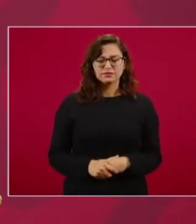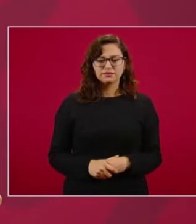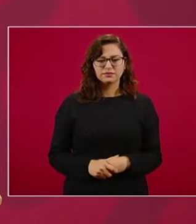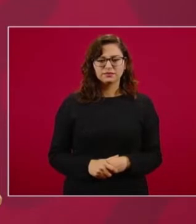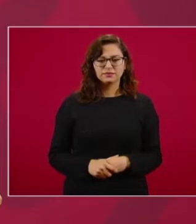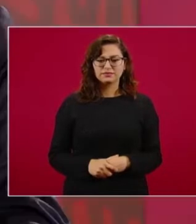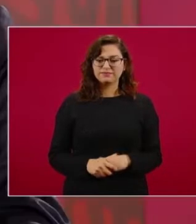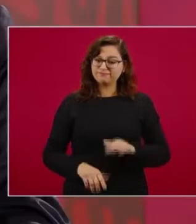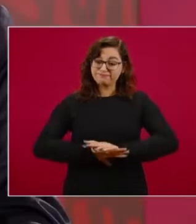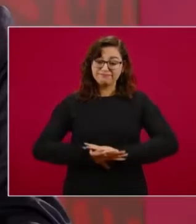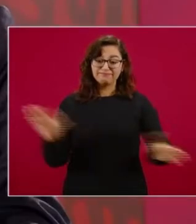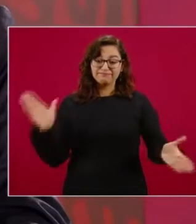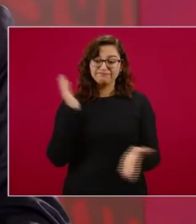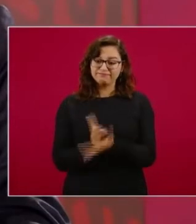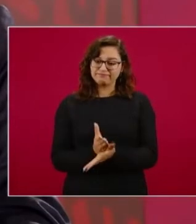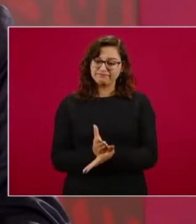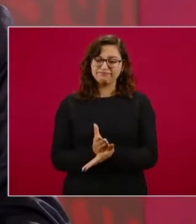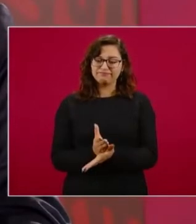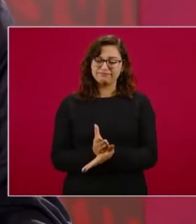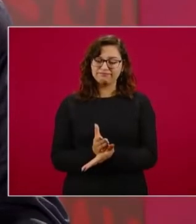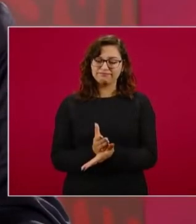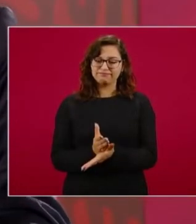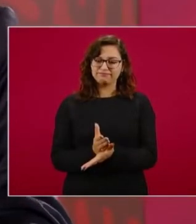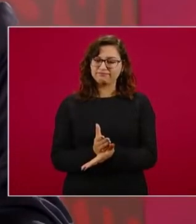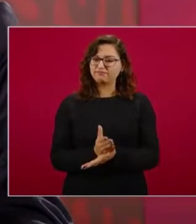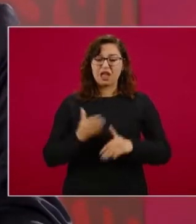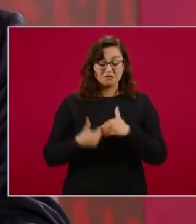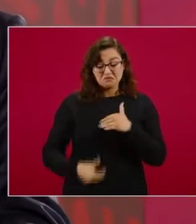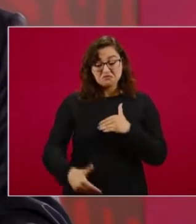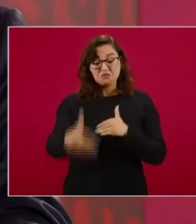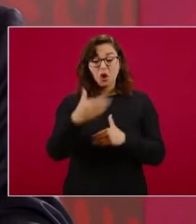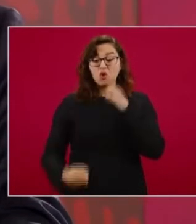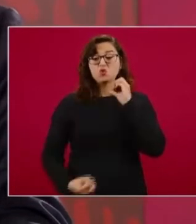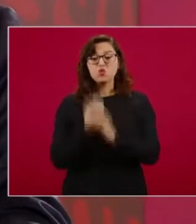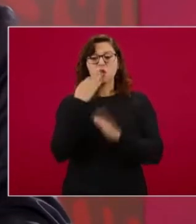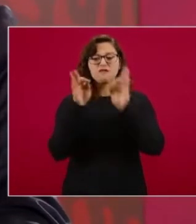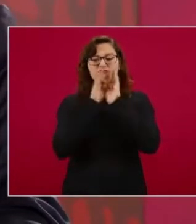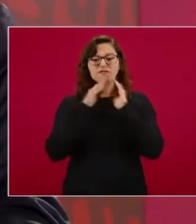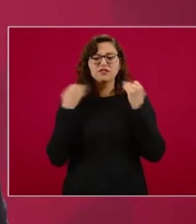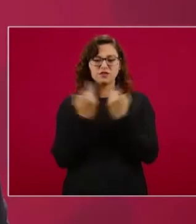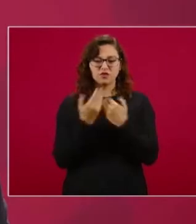Y ya basta de eso. Estamos en una etapa nueva.